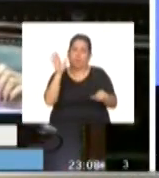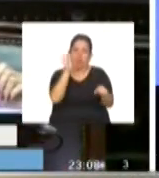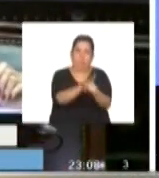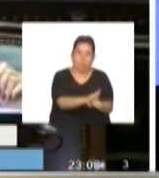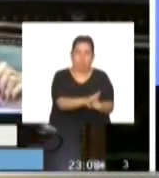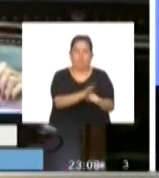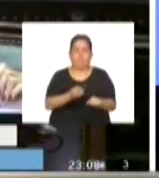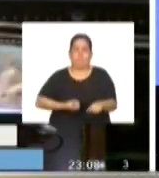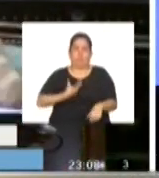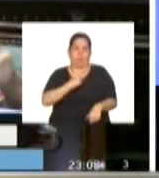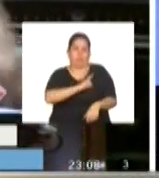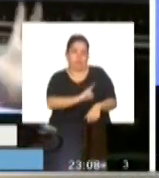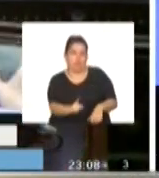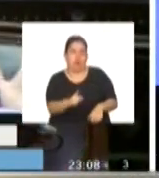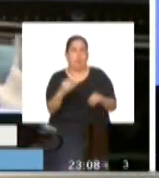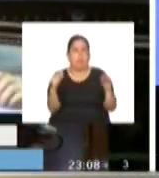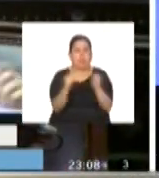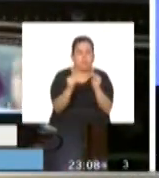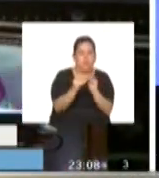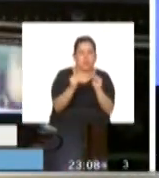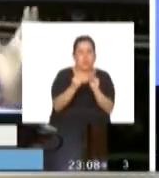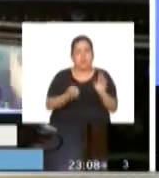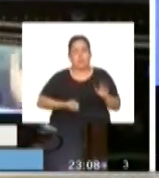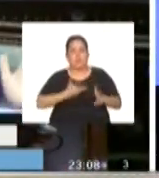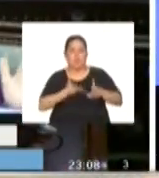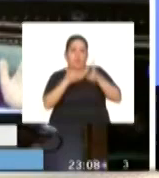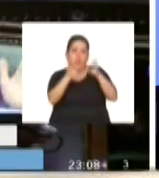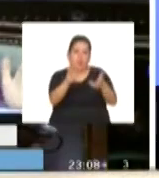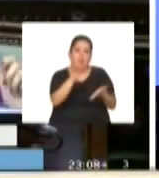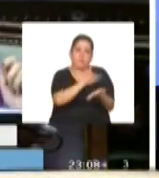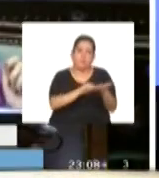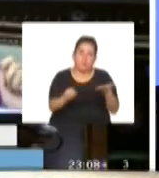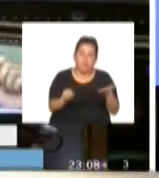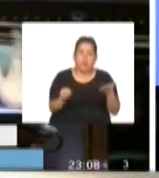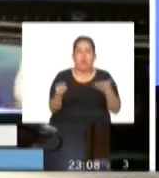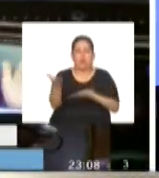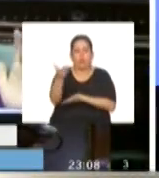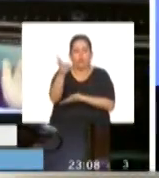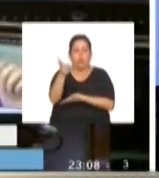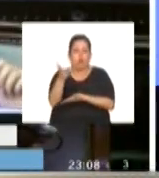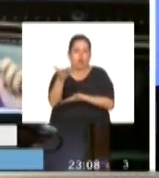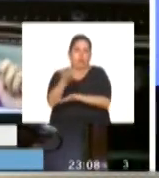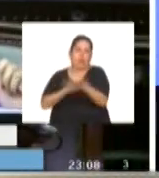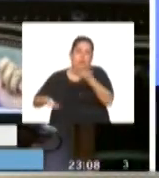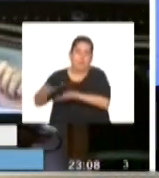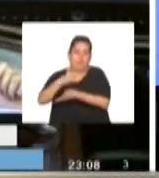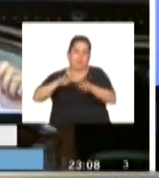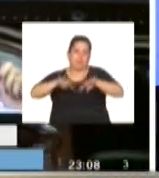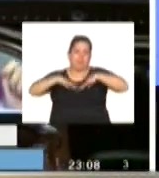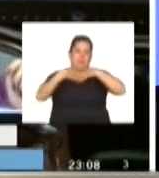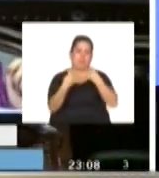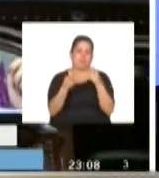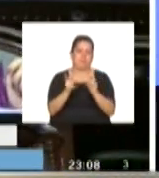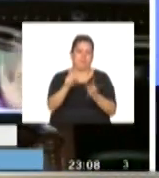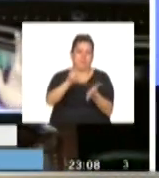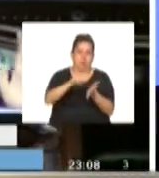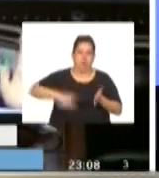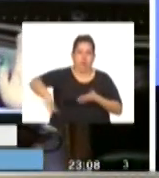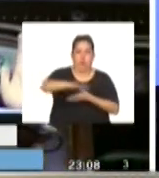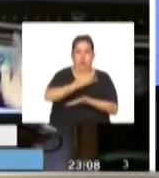es llevar a los gobernadores, que aparte da una idea más equivocada aún. En política,